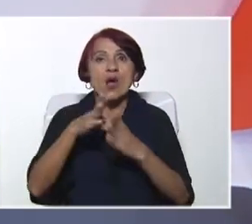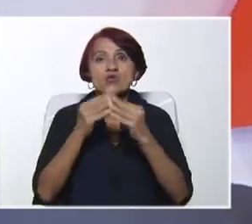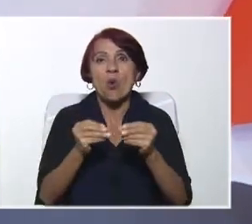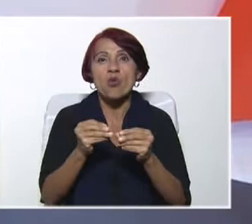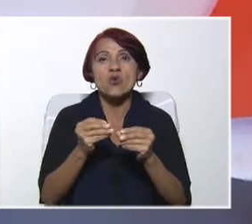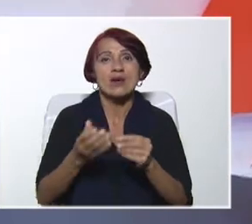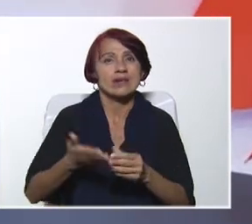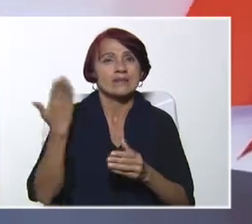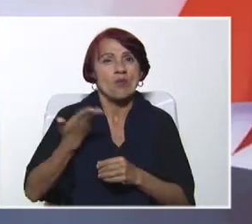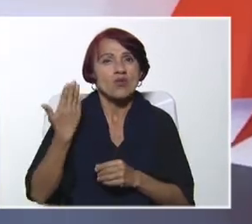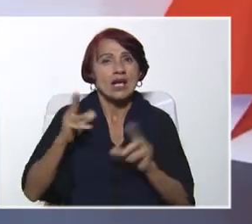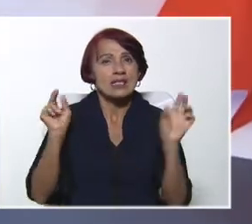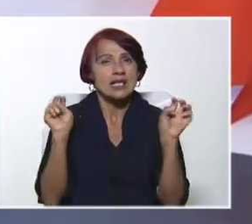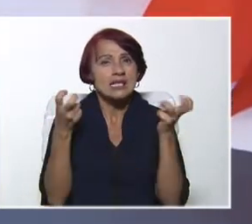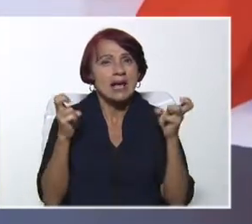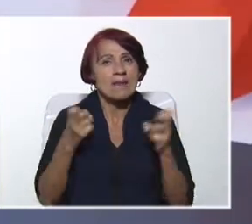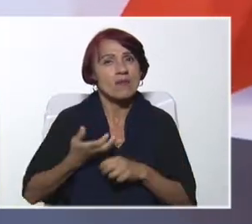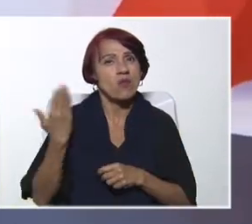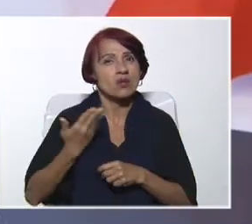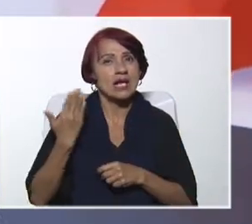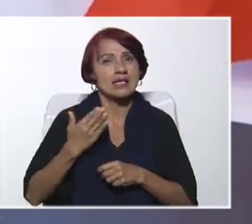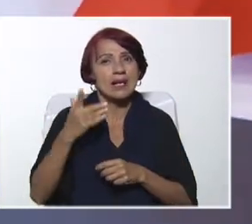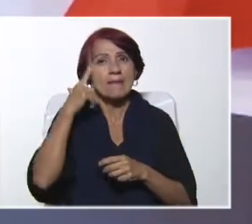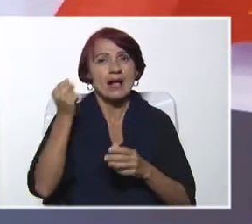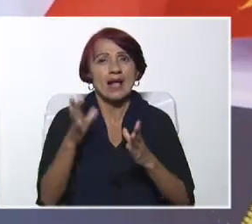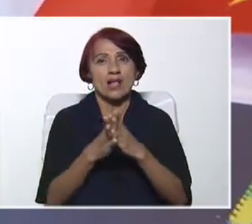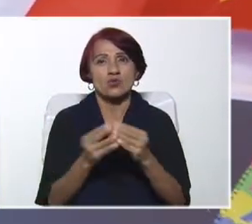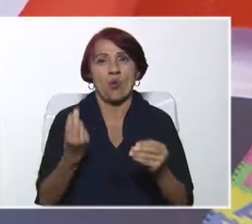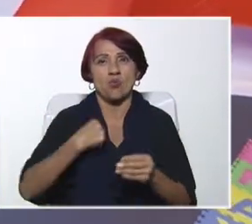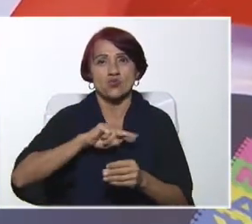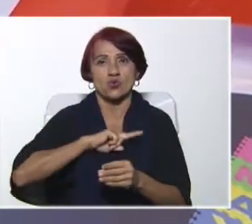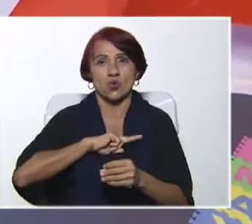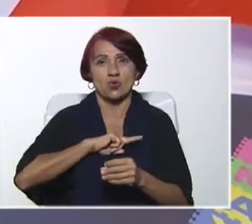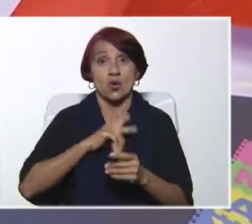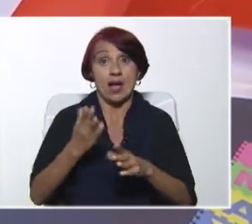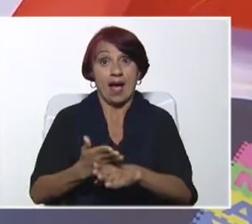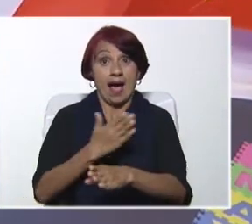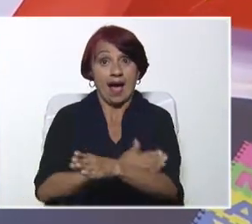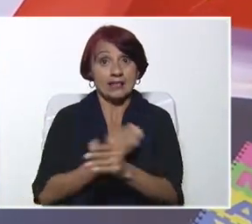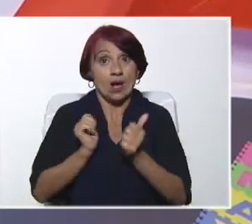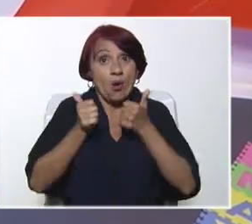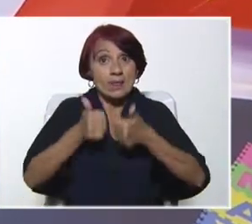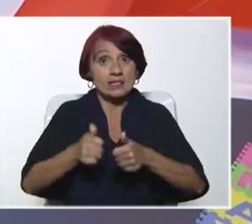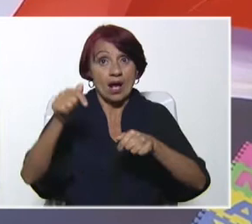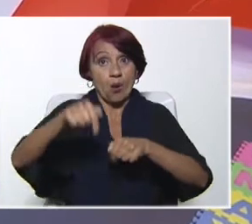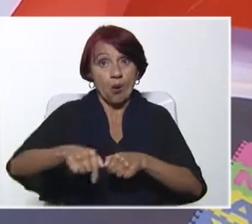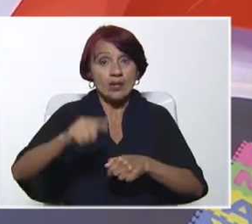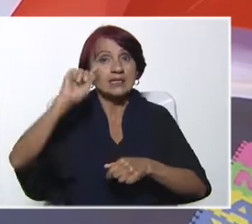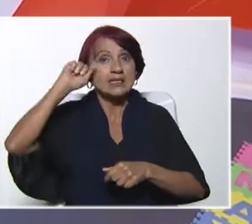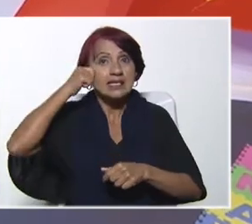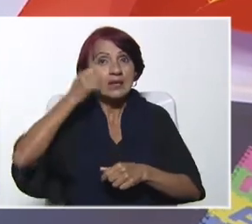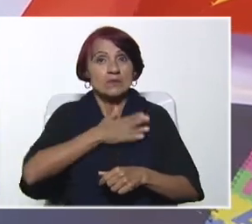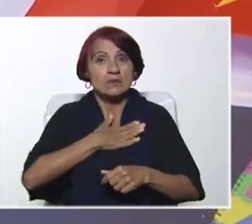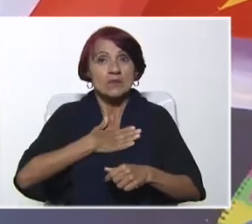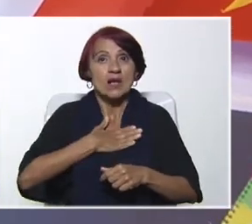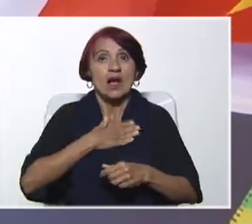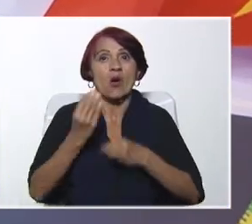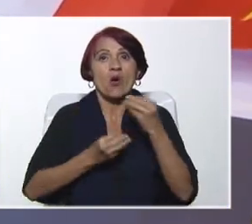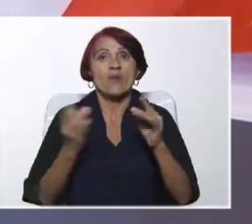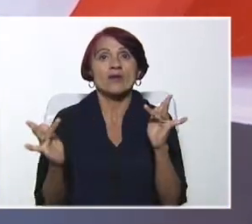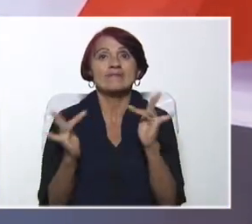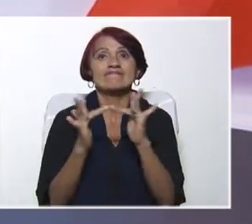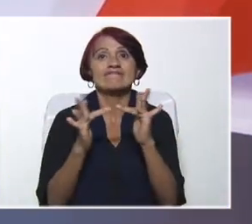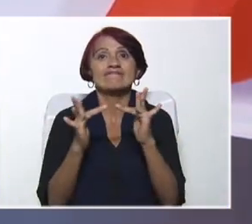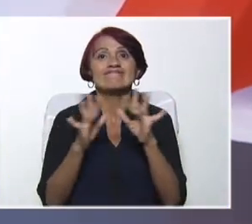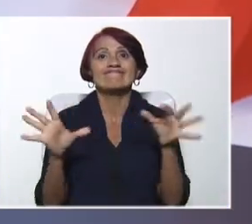teoremas muy interesantes y necesarios para todos nosotros. Pero antes de empezar la clase del día de hoy, yo quiero que ustedes sigan conectados